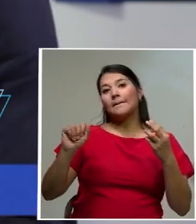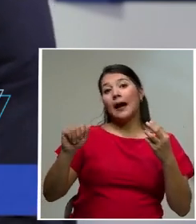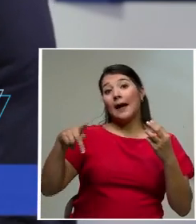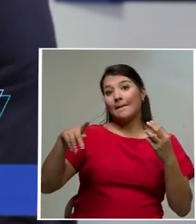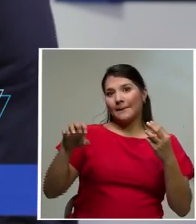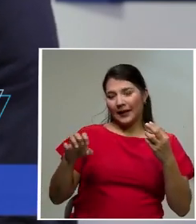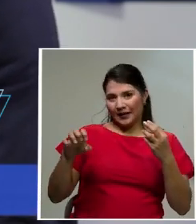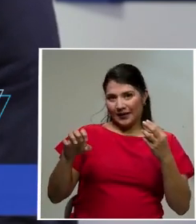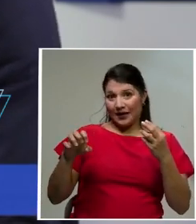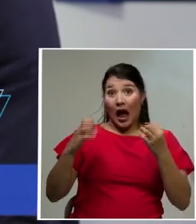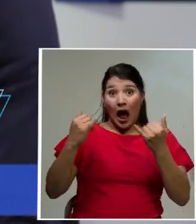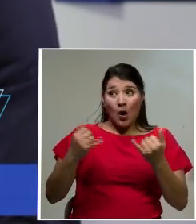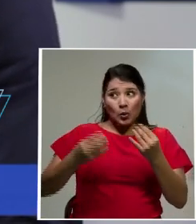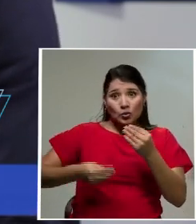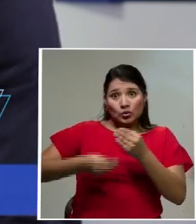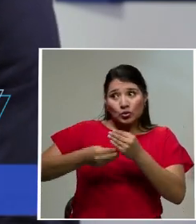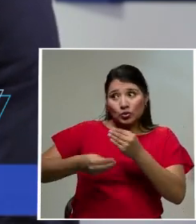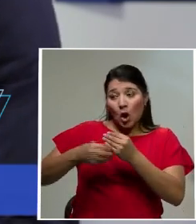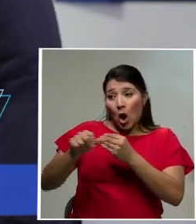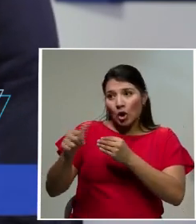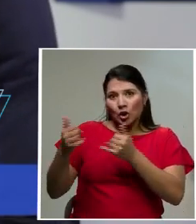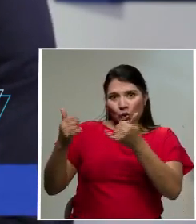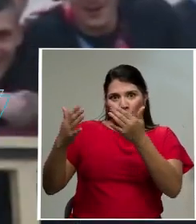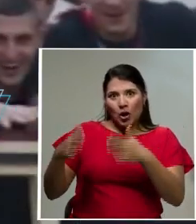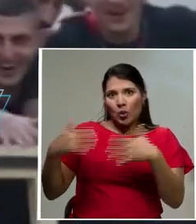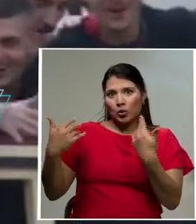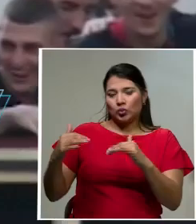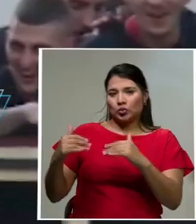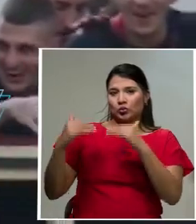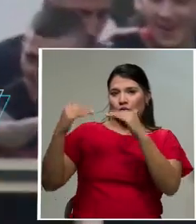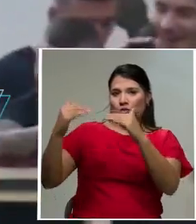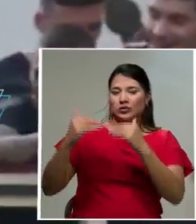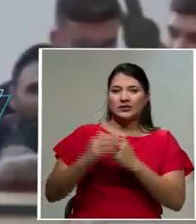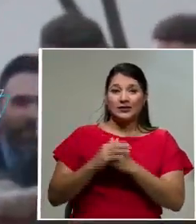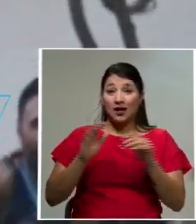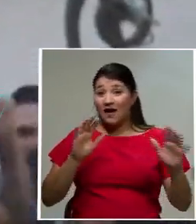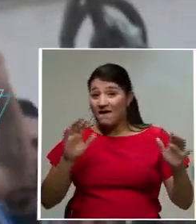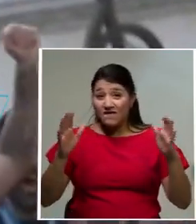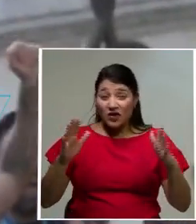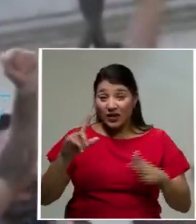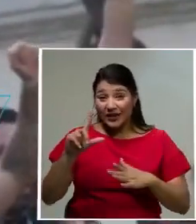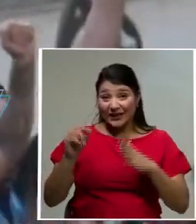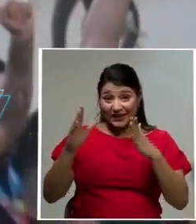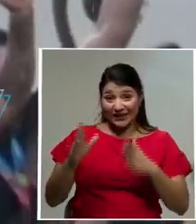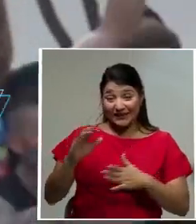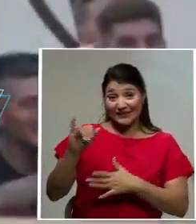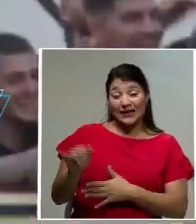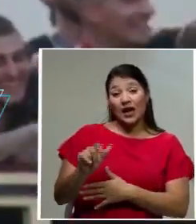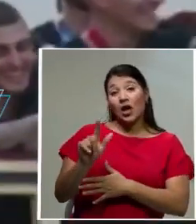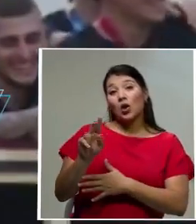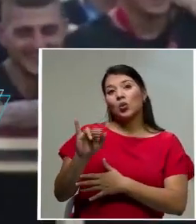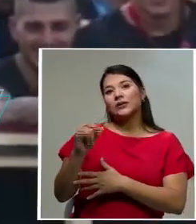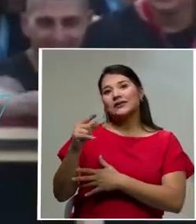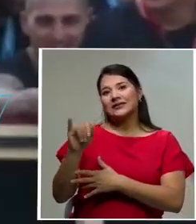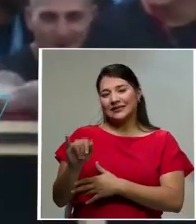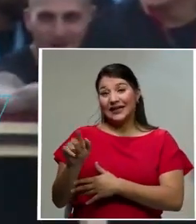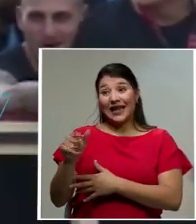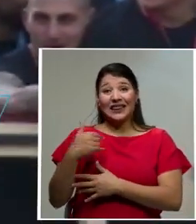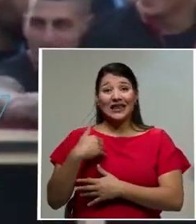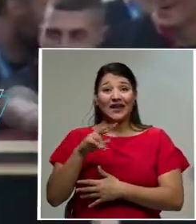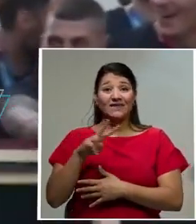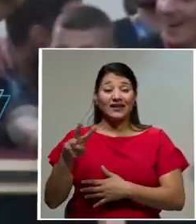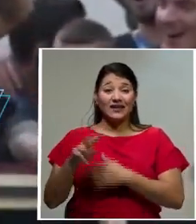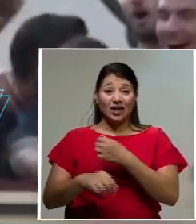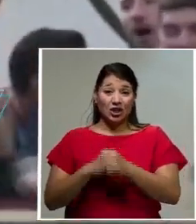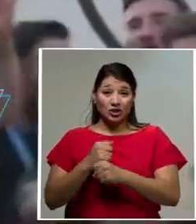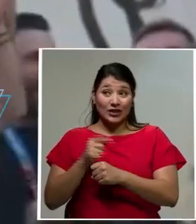esa temporada sumó a varias figuras de primer nivel. En la portería llegó el italiano Gianluigi Donnarumma, quien con apenas 22 años